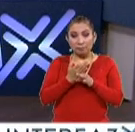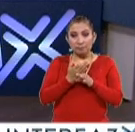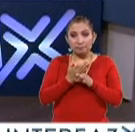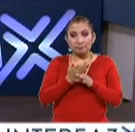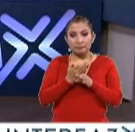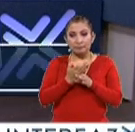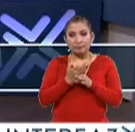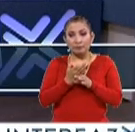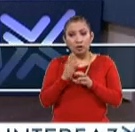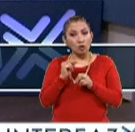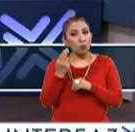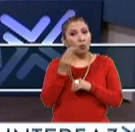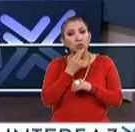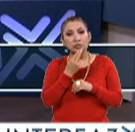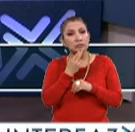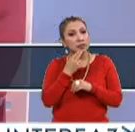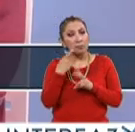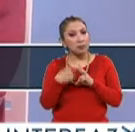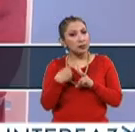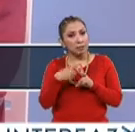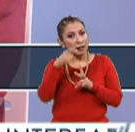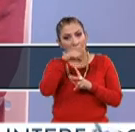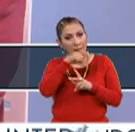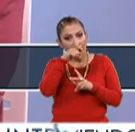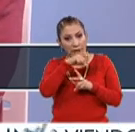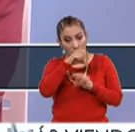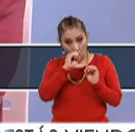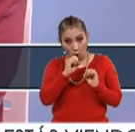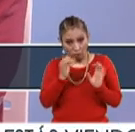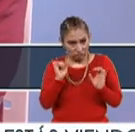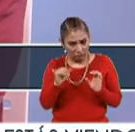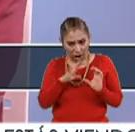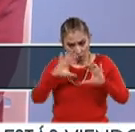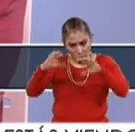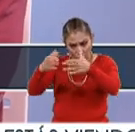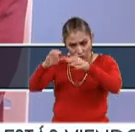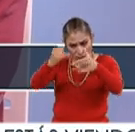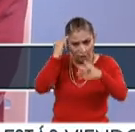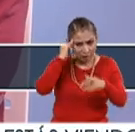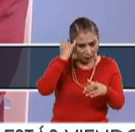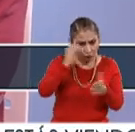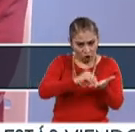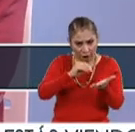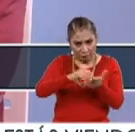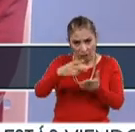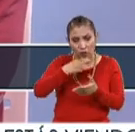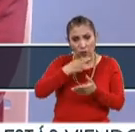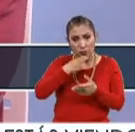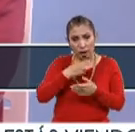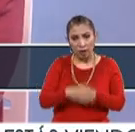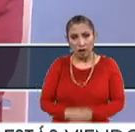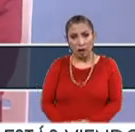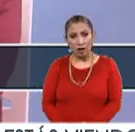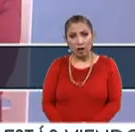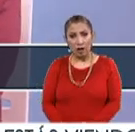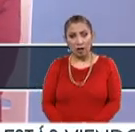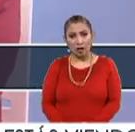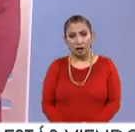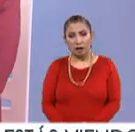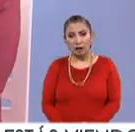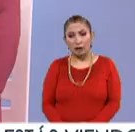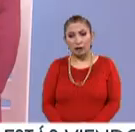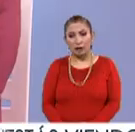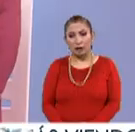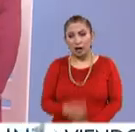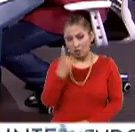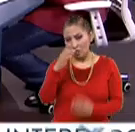prácticamente no se utilizan las matemáticas mayas o sí hay comunidades indígenas que las desarrollan en la actualidad. Pasó un fenómeno